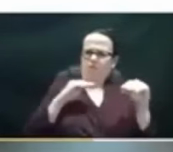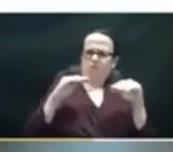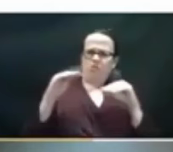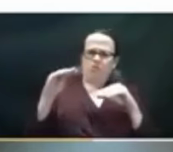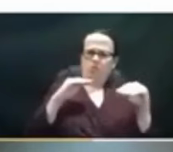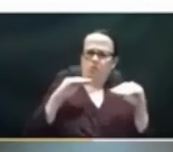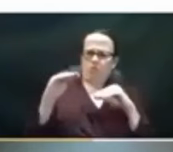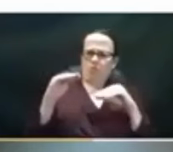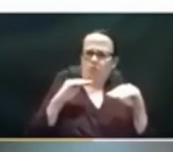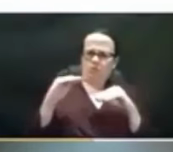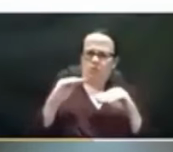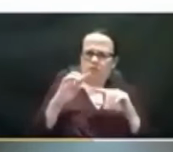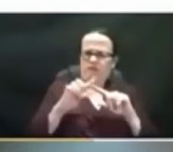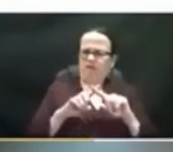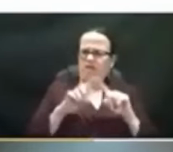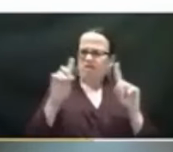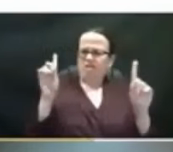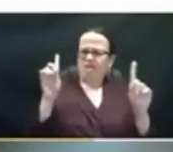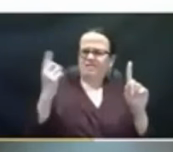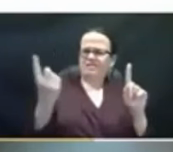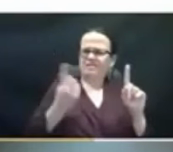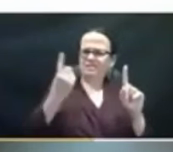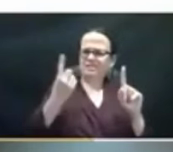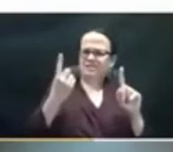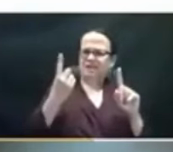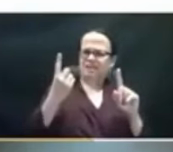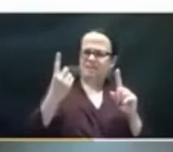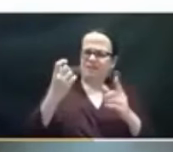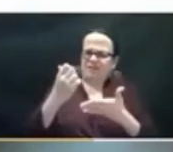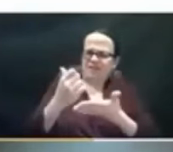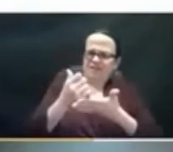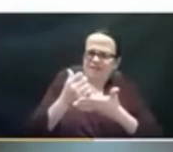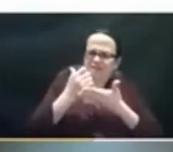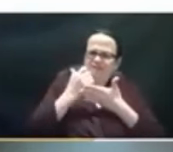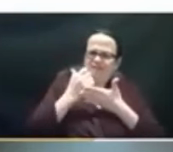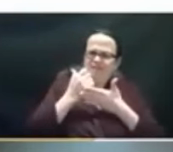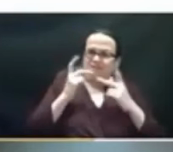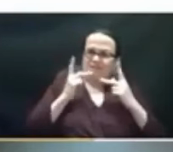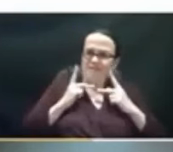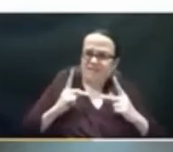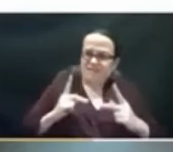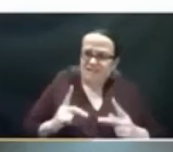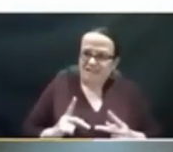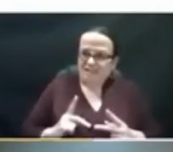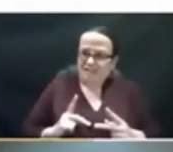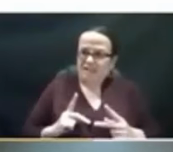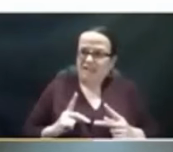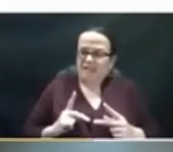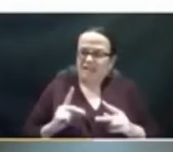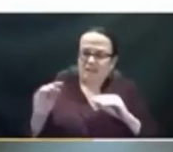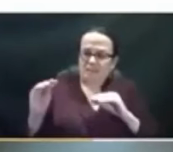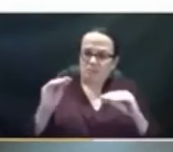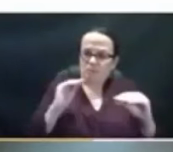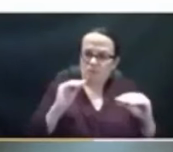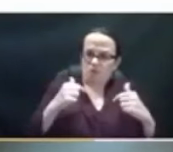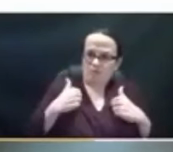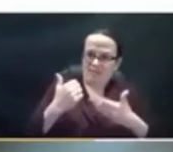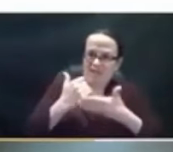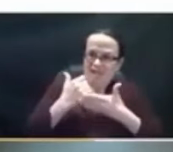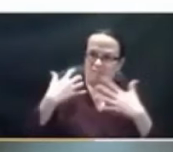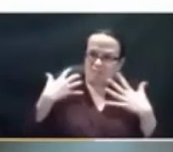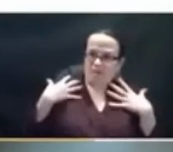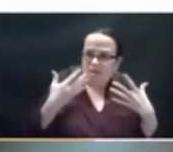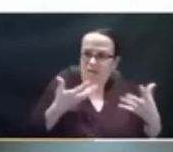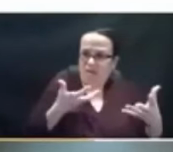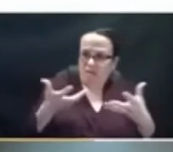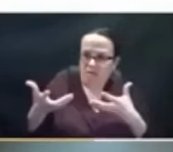Yo no me puedo mover. No me puedo mover al menos que alguien físicamente venga y me